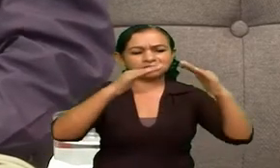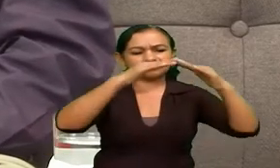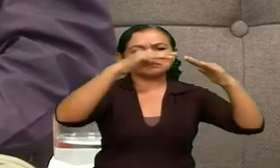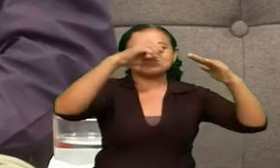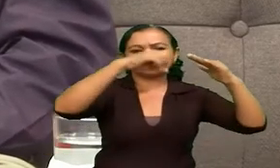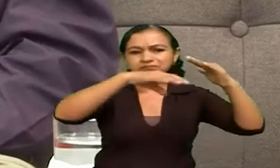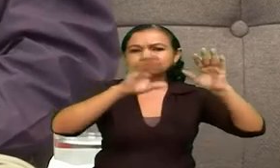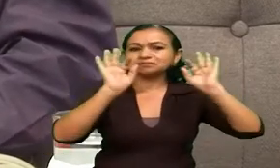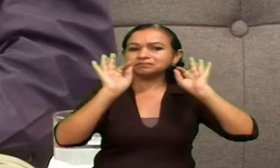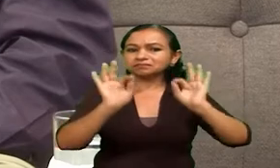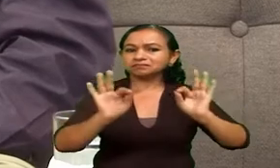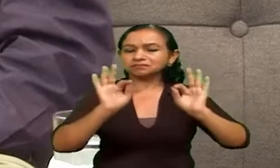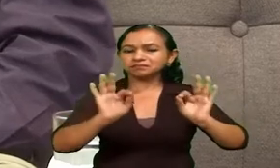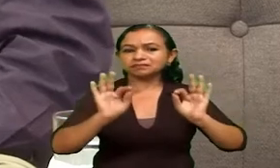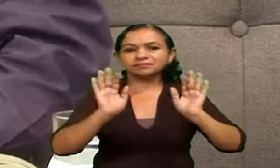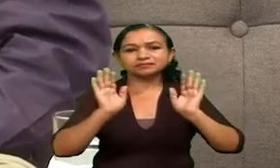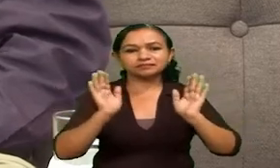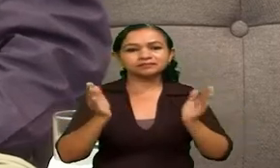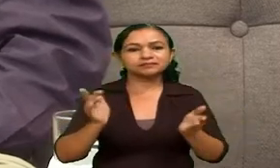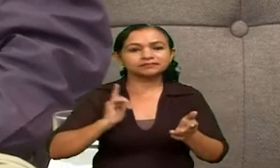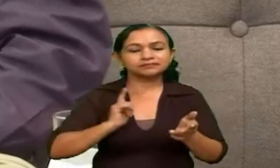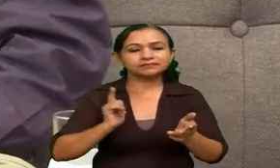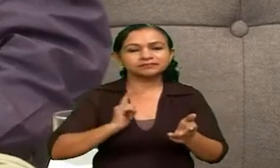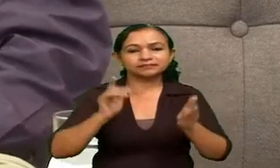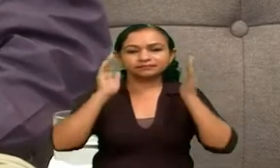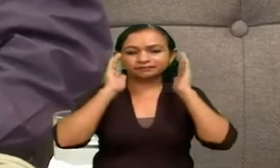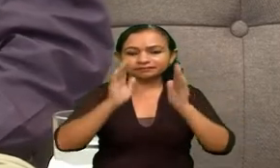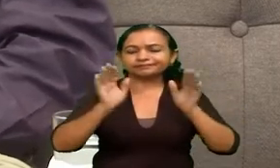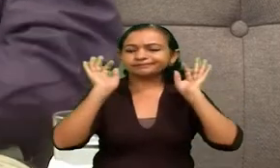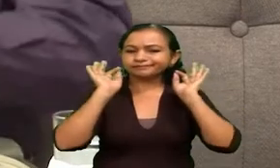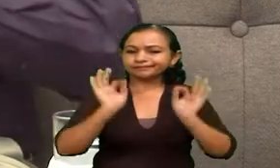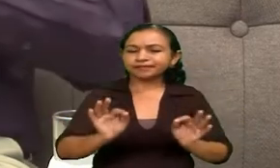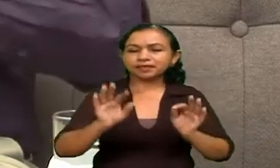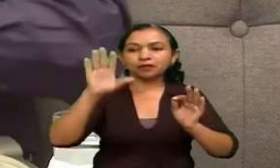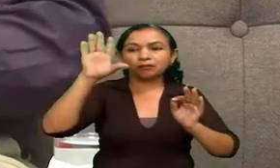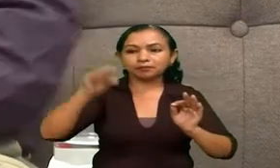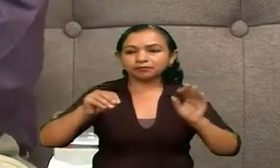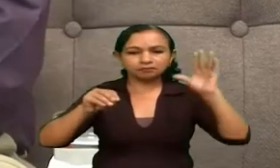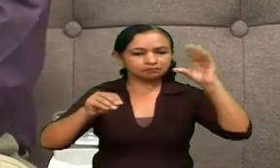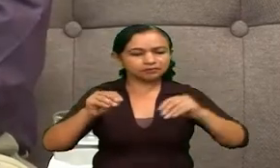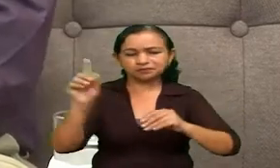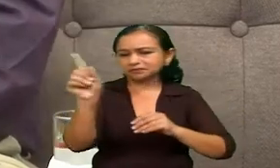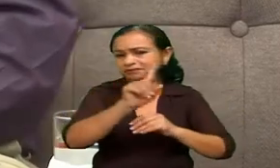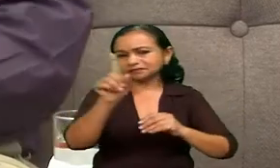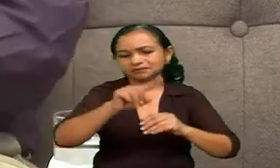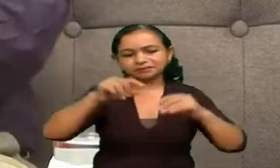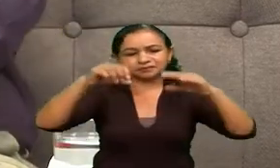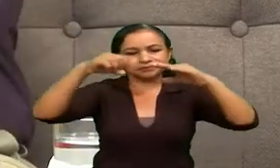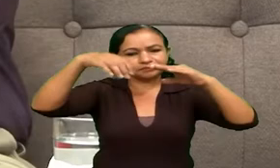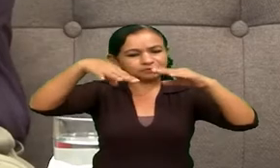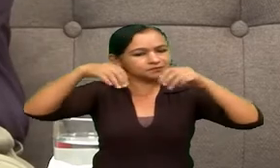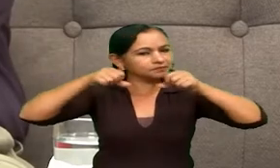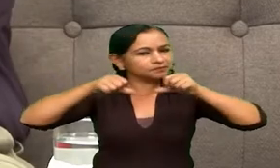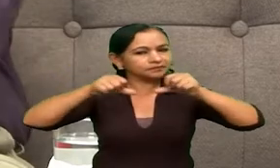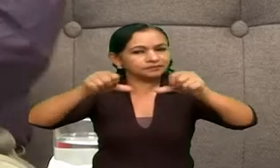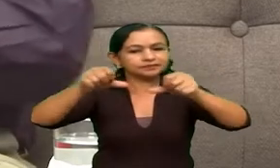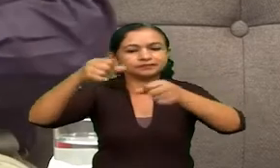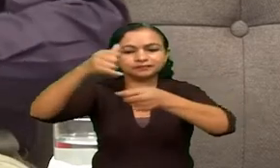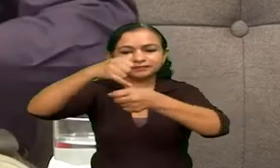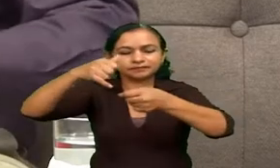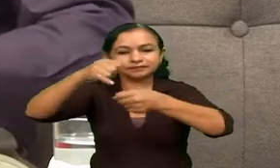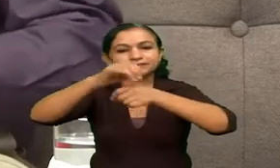una atención tremenda y un servicio estable. Entonces, se hizo San Juan de Nicaragua, después pasamos con Corona